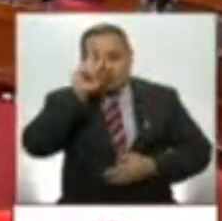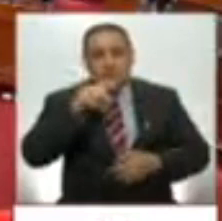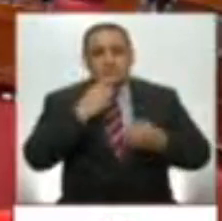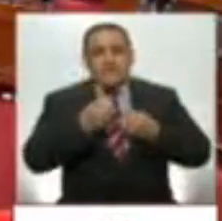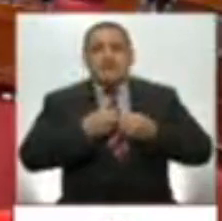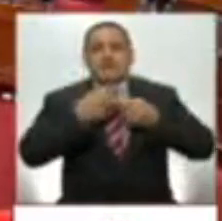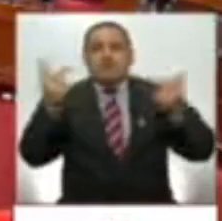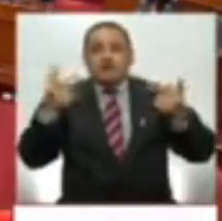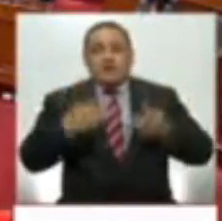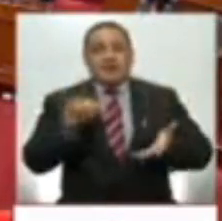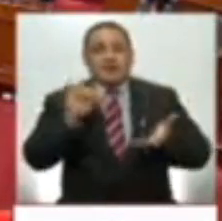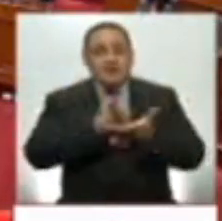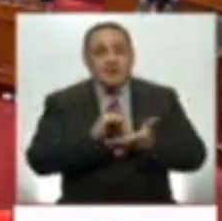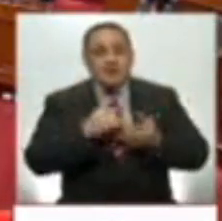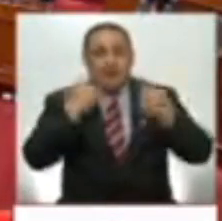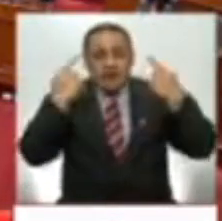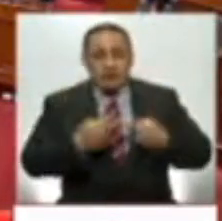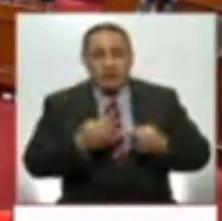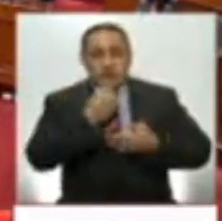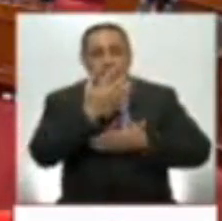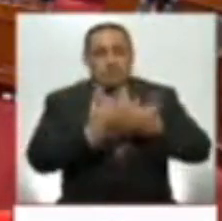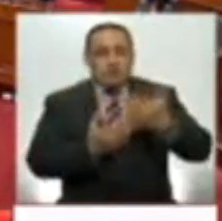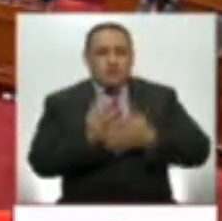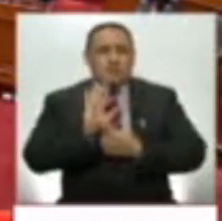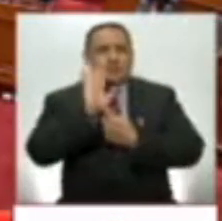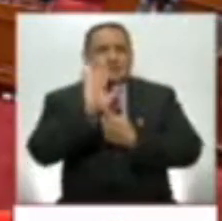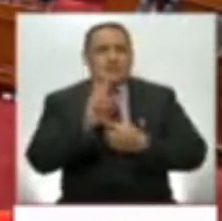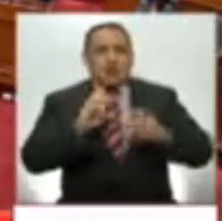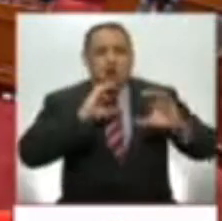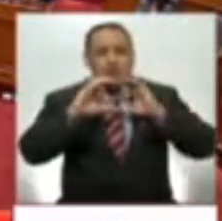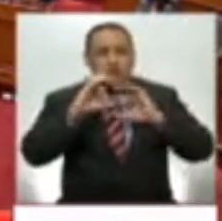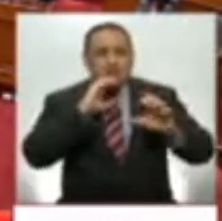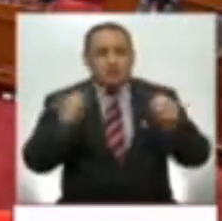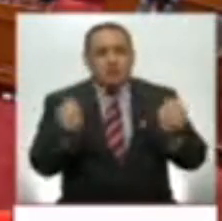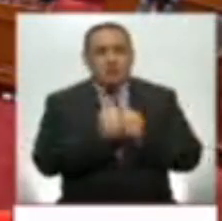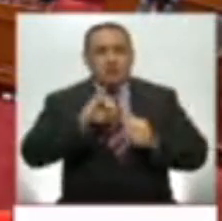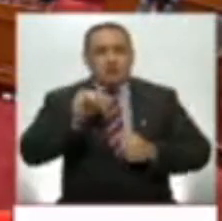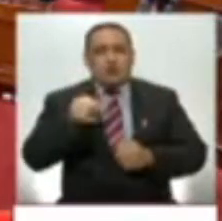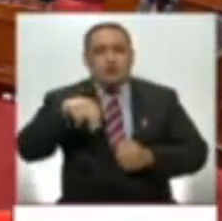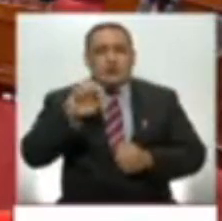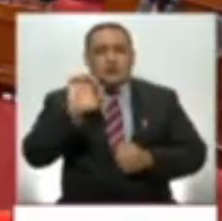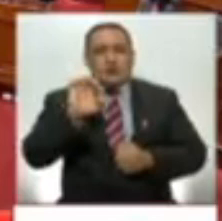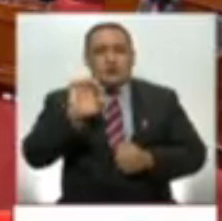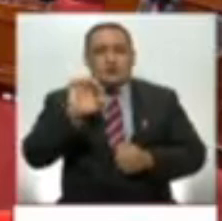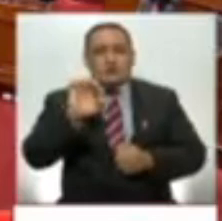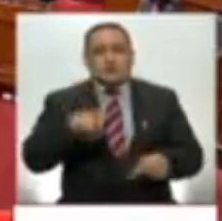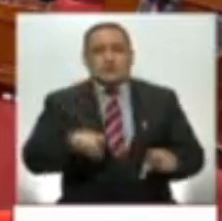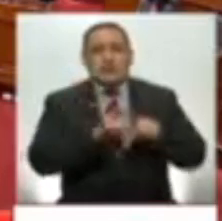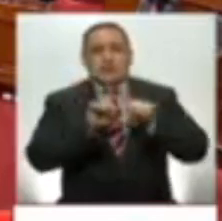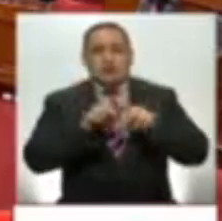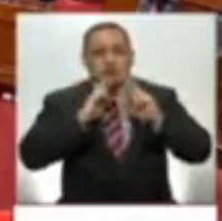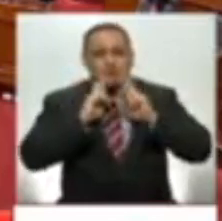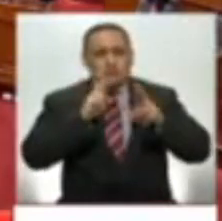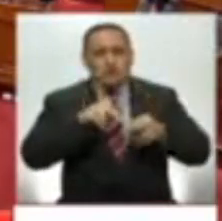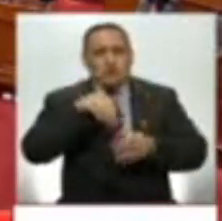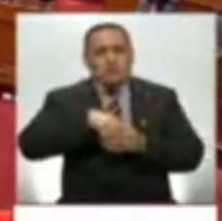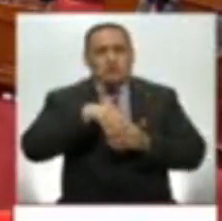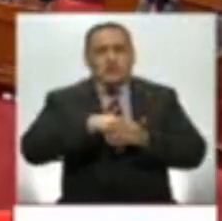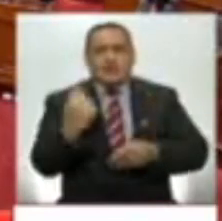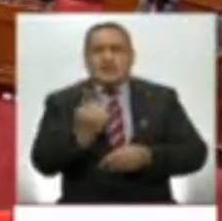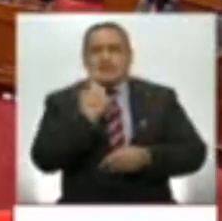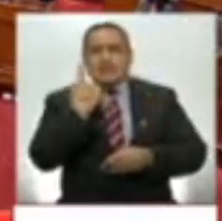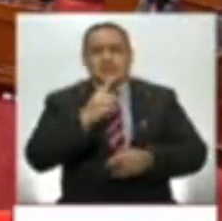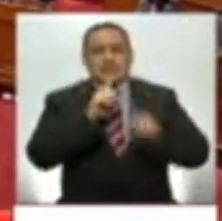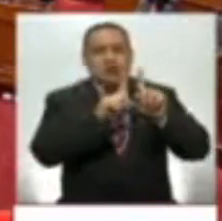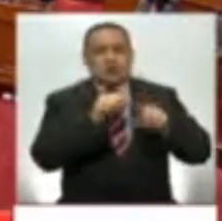se comunica que, según información publicada y comunicada por el Jurado Nacional de Elecciones, sobre los resultados de las elecciones generales